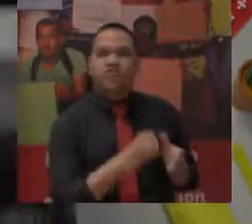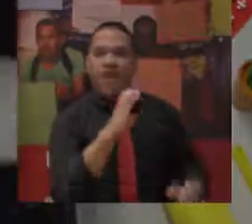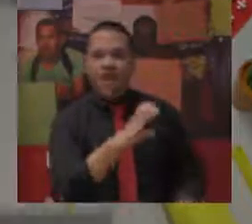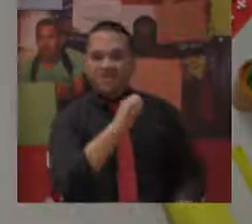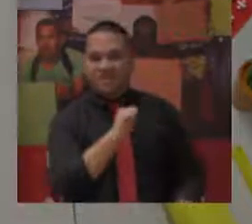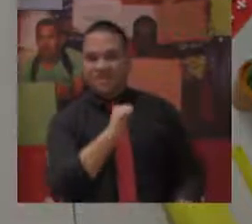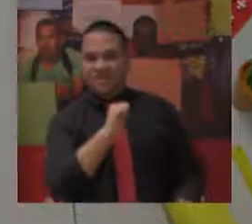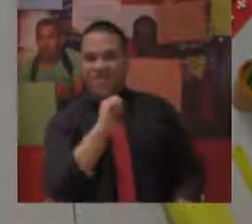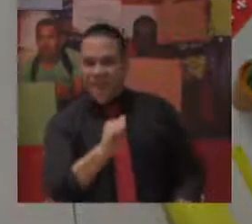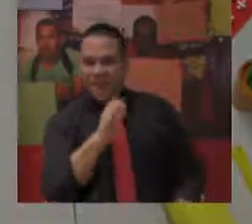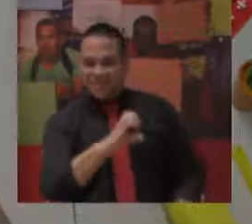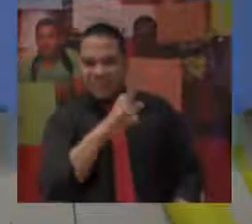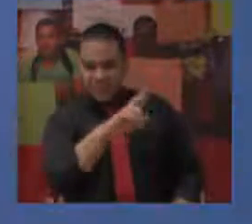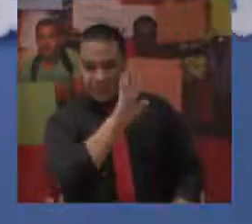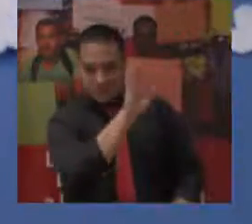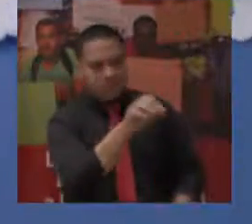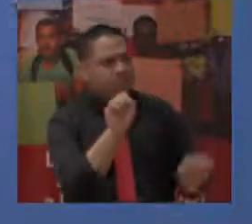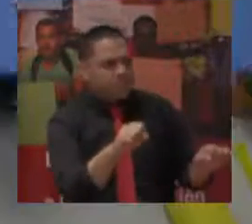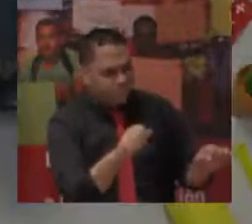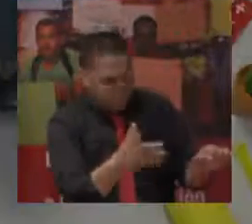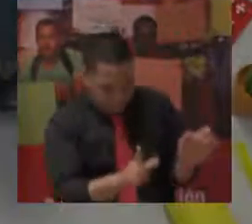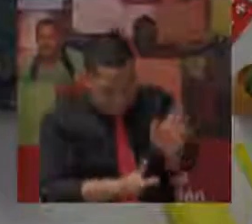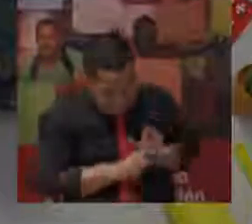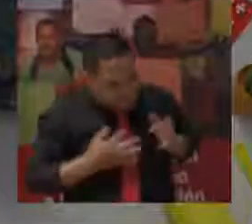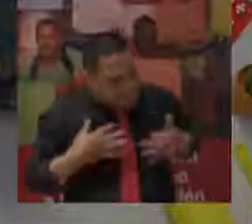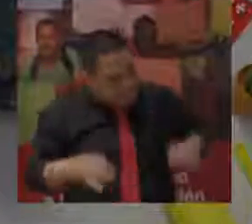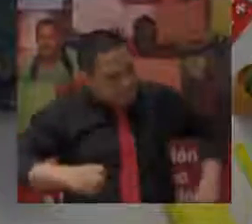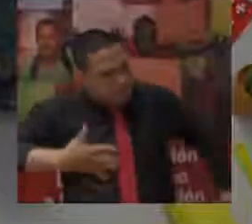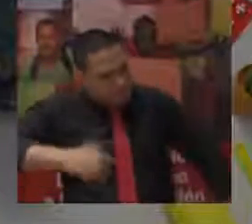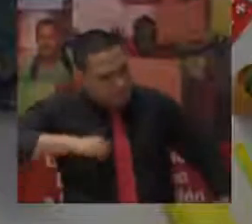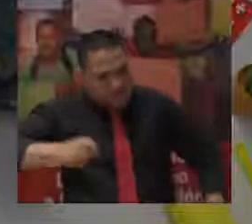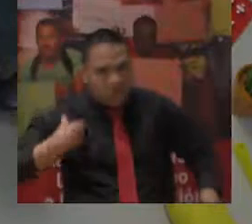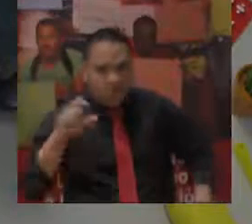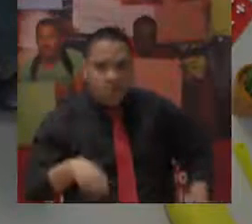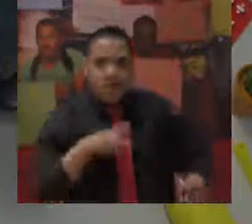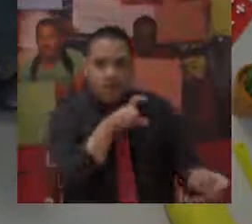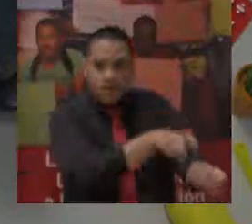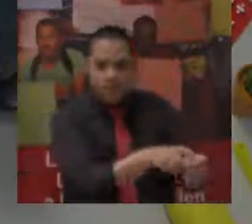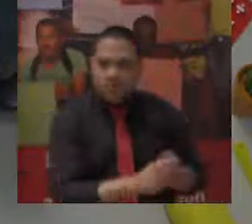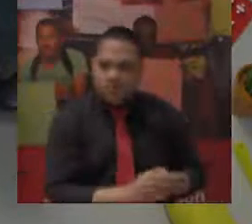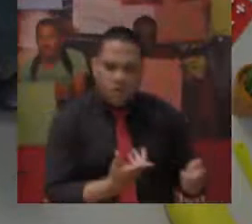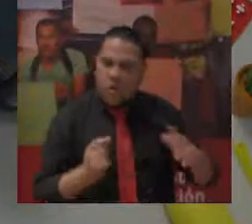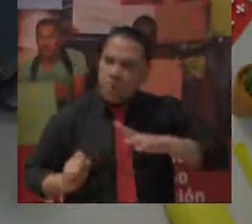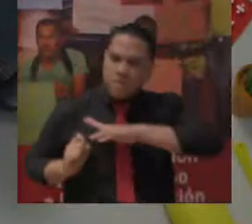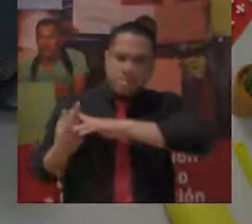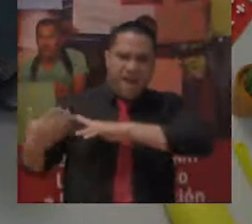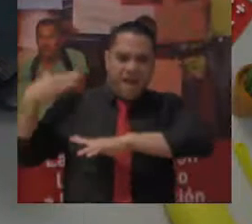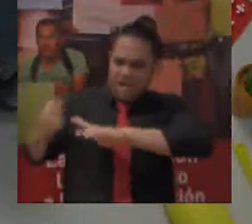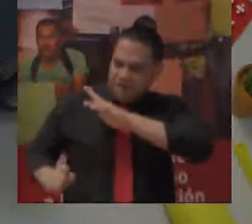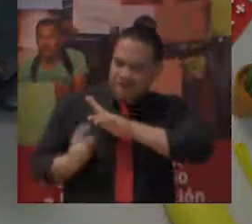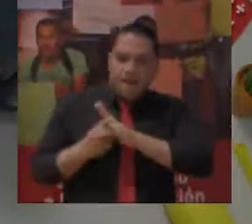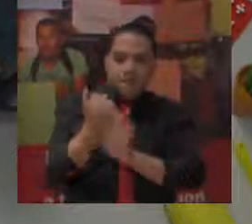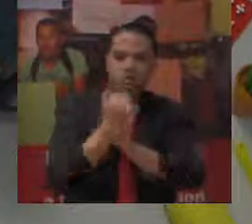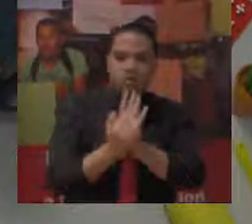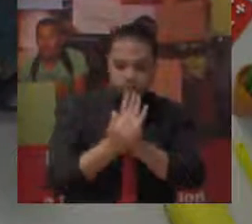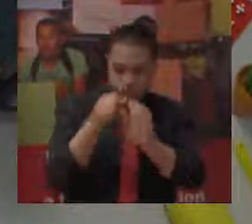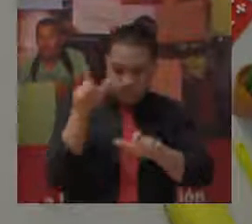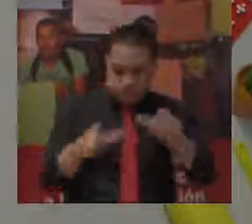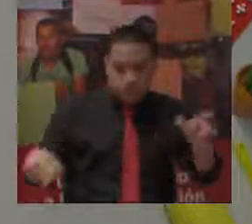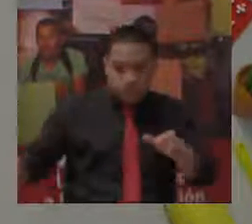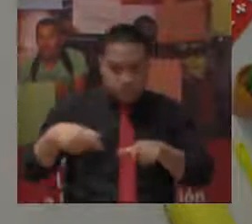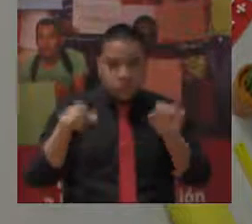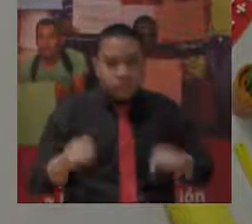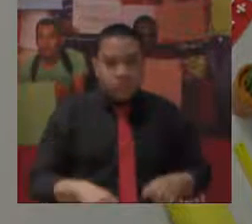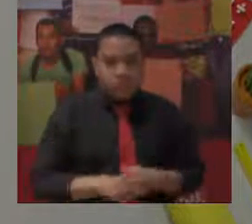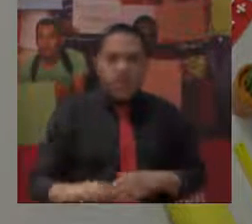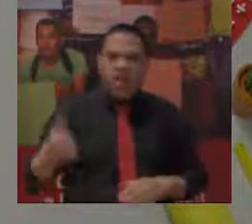Reintegración, buscando una nueva vida en la legalidad. Los orígenes de la ACR se remontan al Programa para la Reincorporación de la Vida Civil,